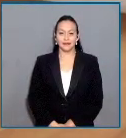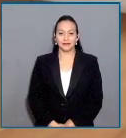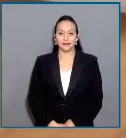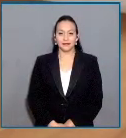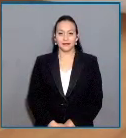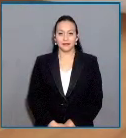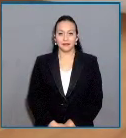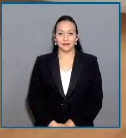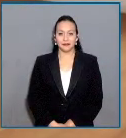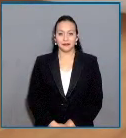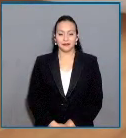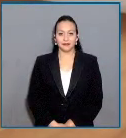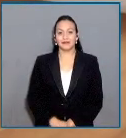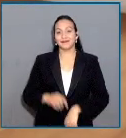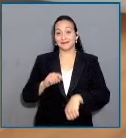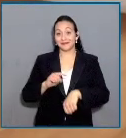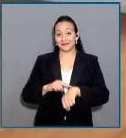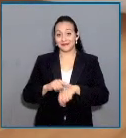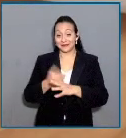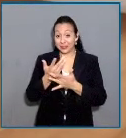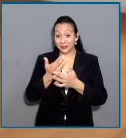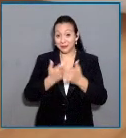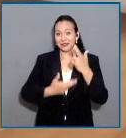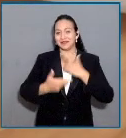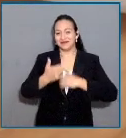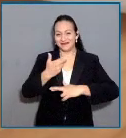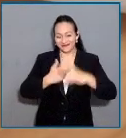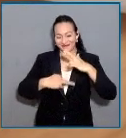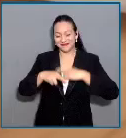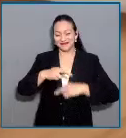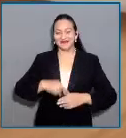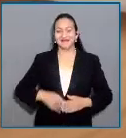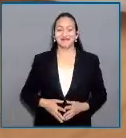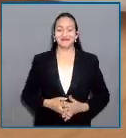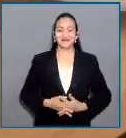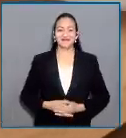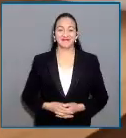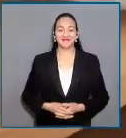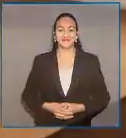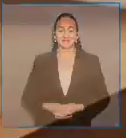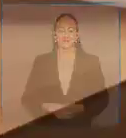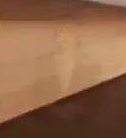Es momento de hacer una breve pausa y continuamos con más noticias.